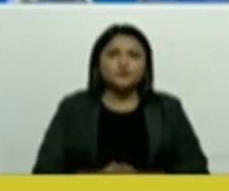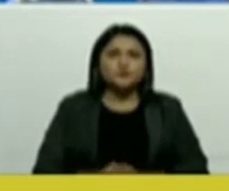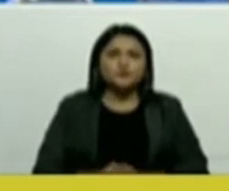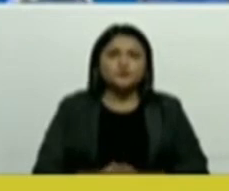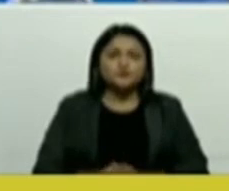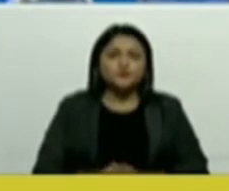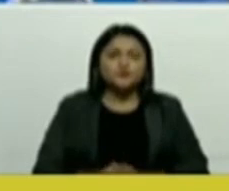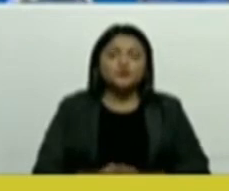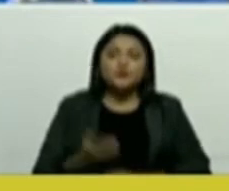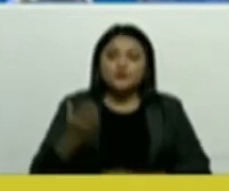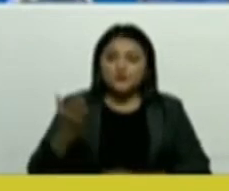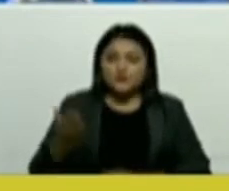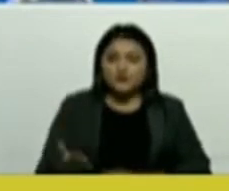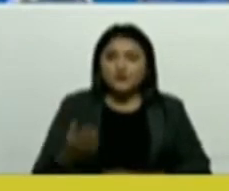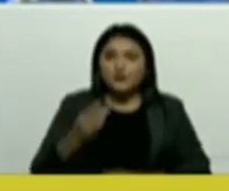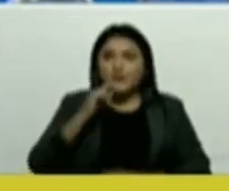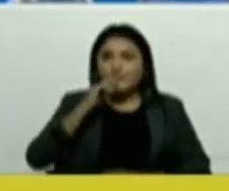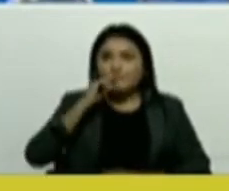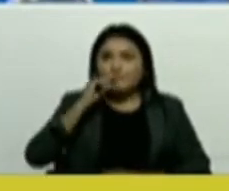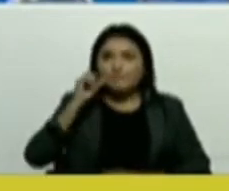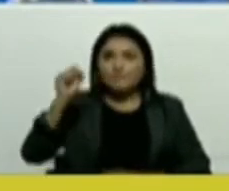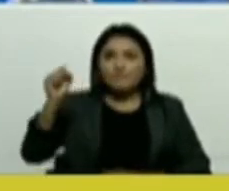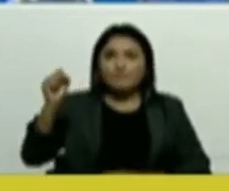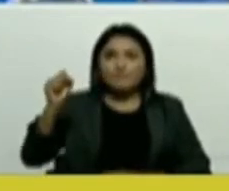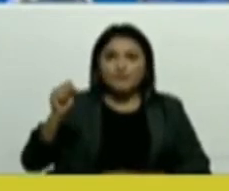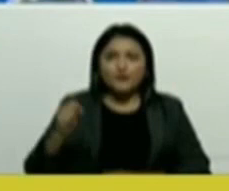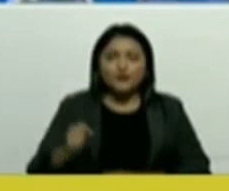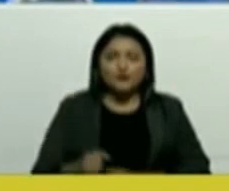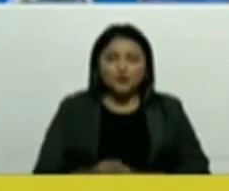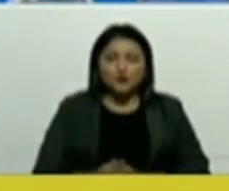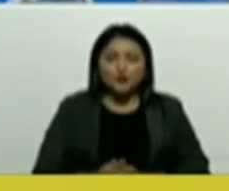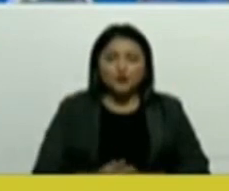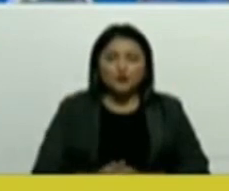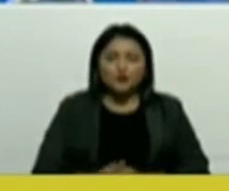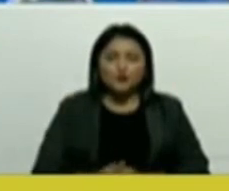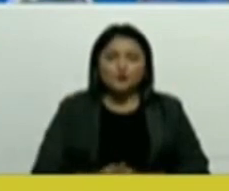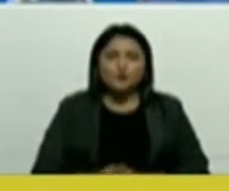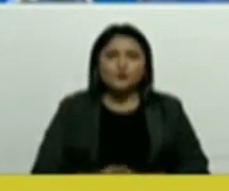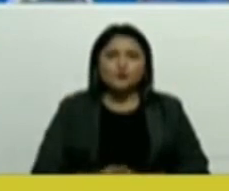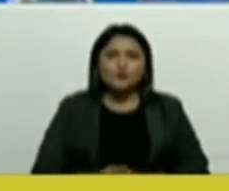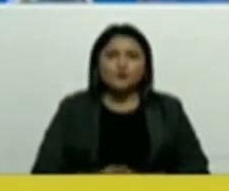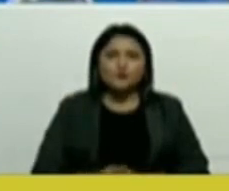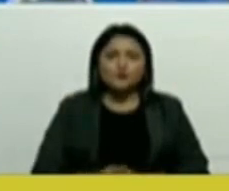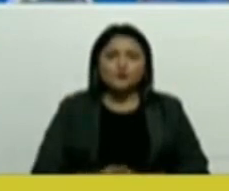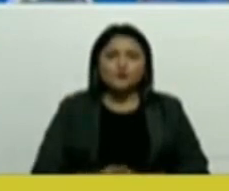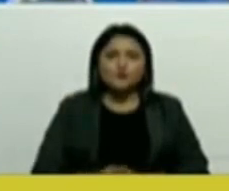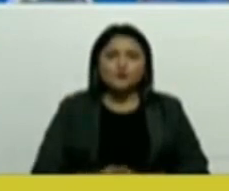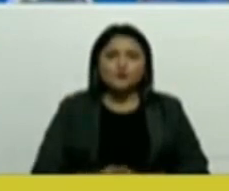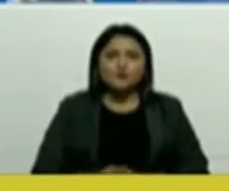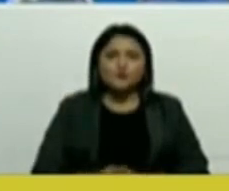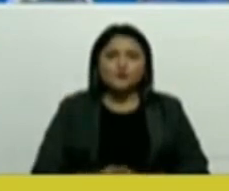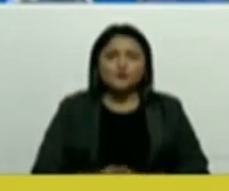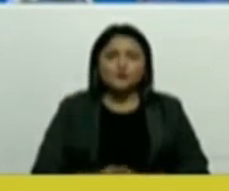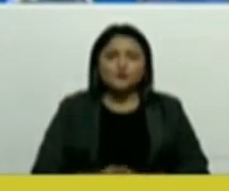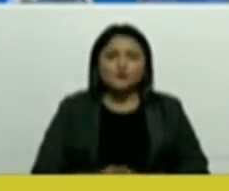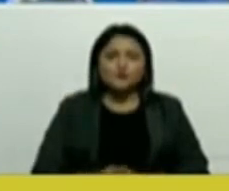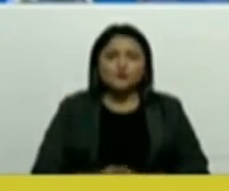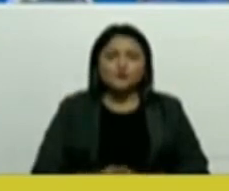Nicolas Maduro, who has been an exemplary